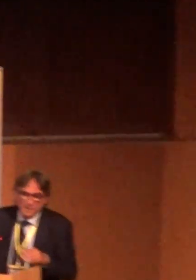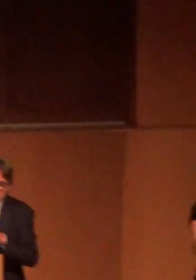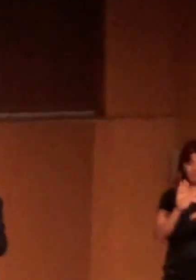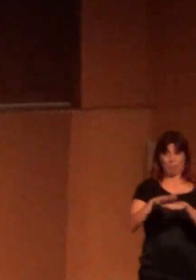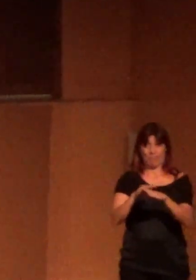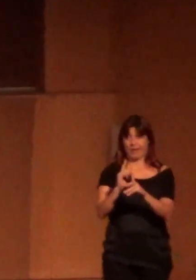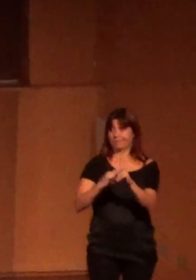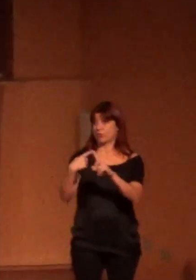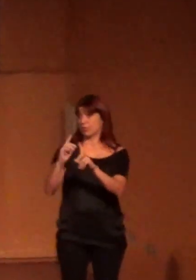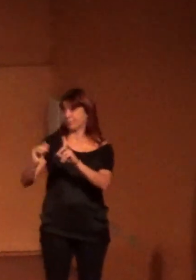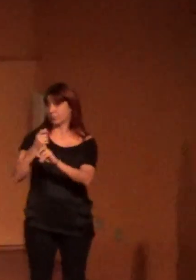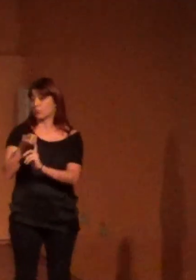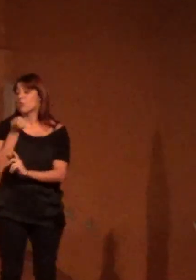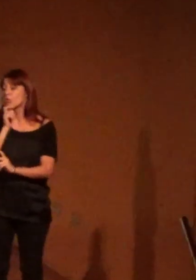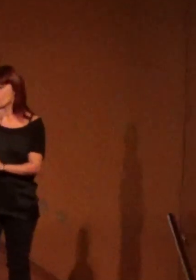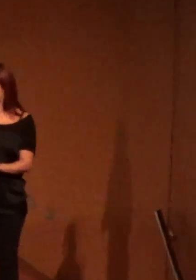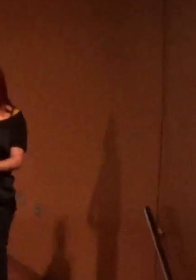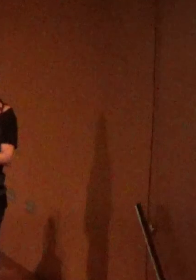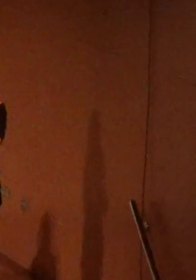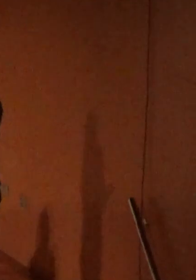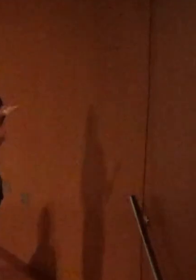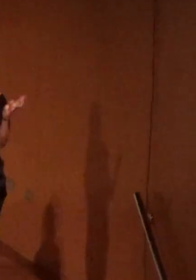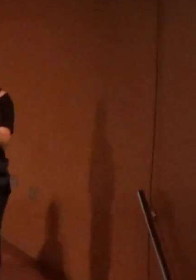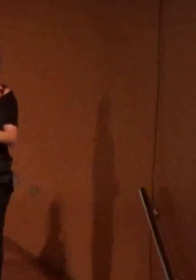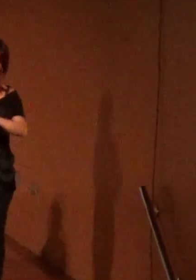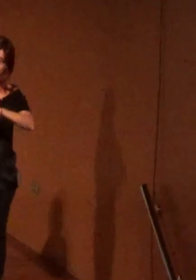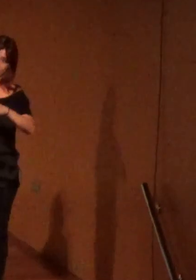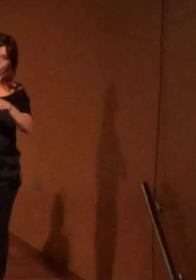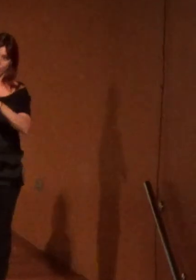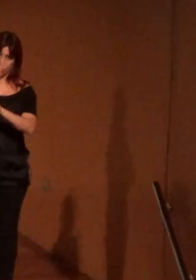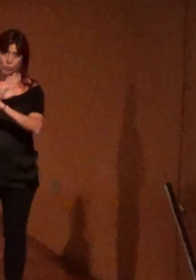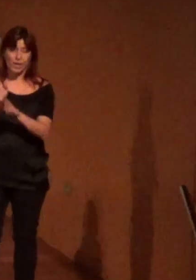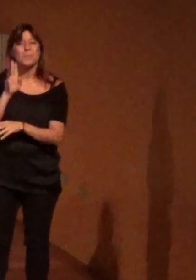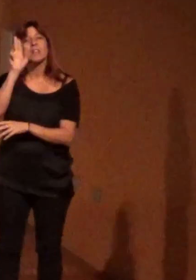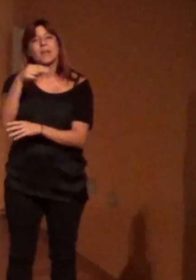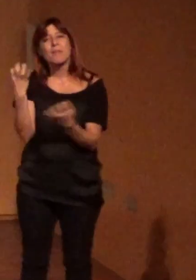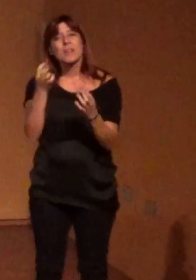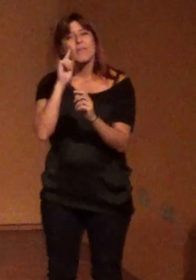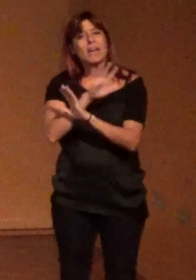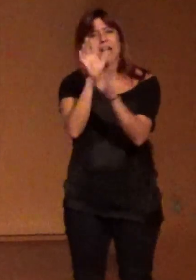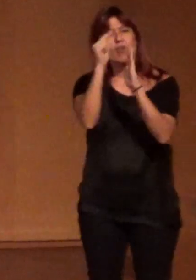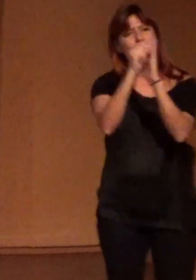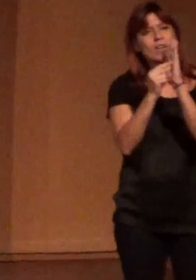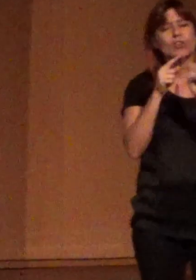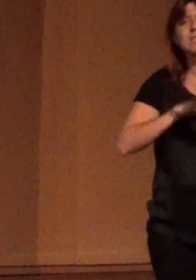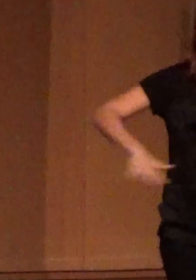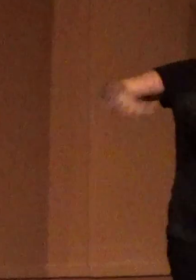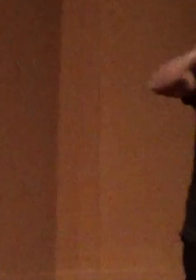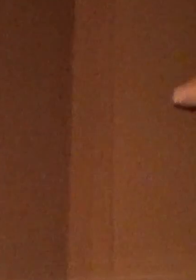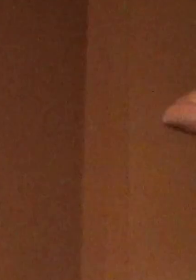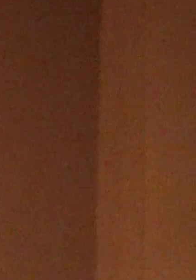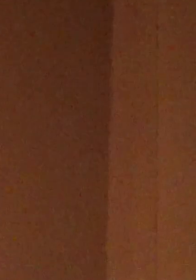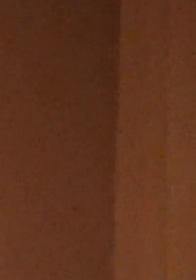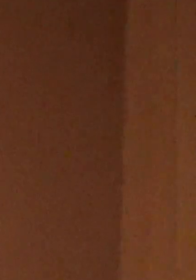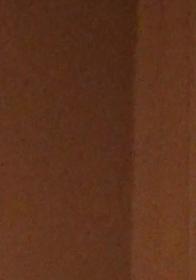terapéutico multidisciplinar, no solamente médico, por supuesto, y luego también reconocer los factores ambientales, la epigenética, todo el ambiente que está rodeando al